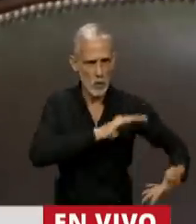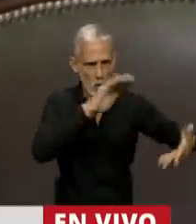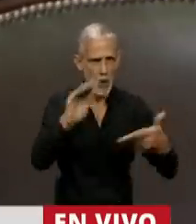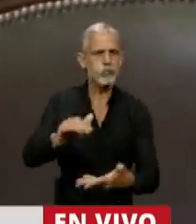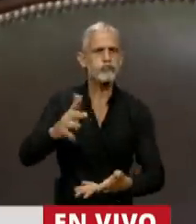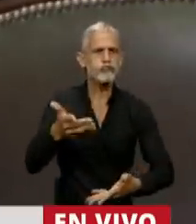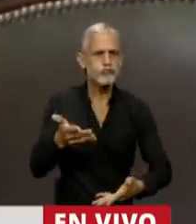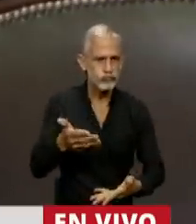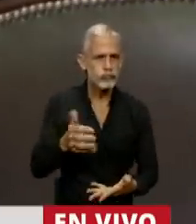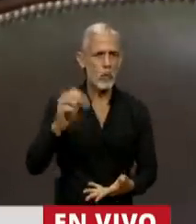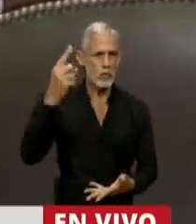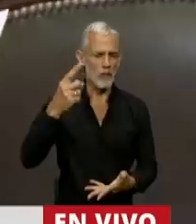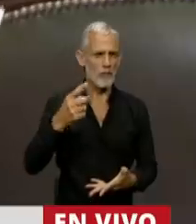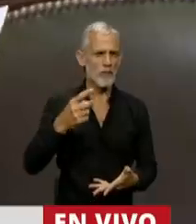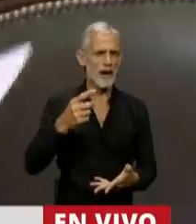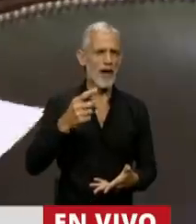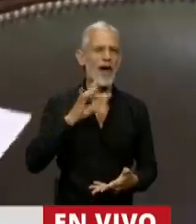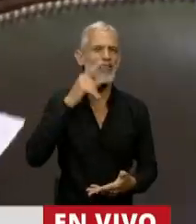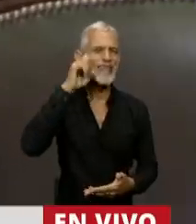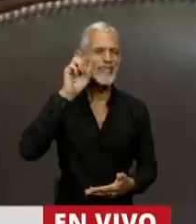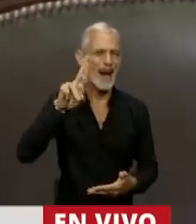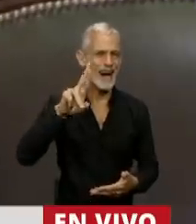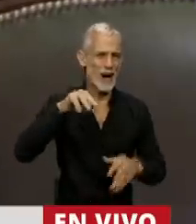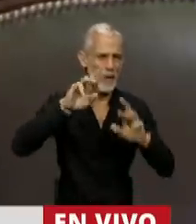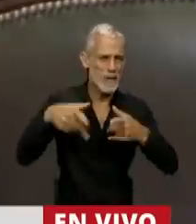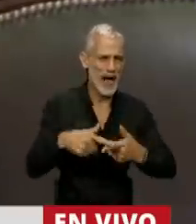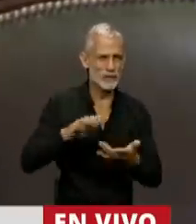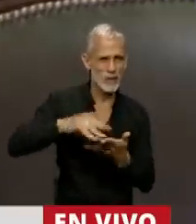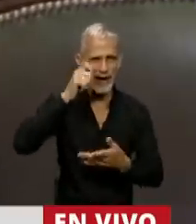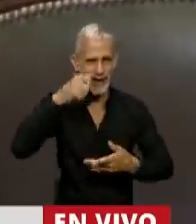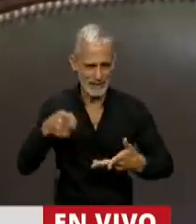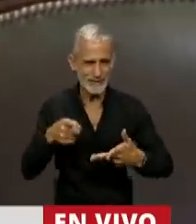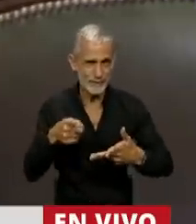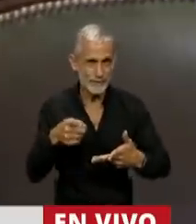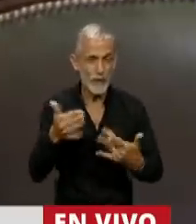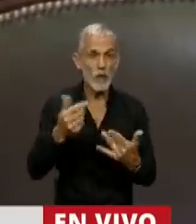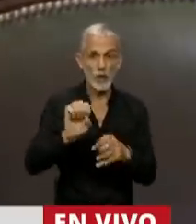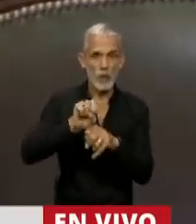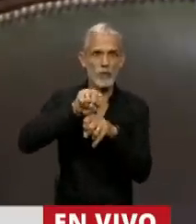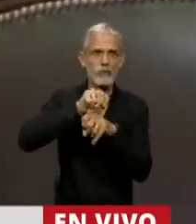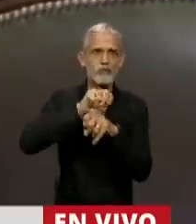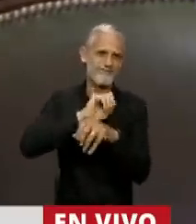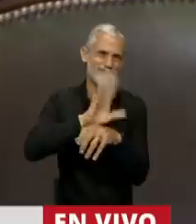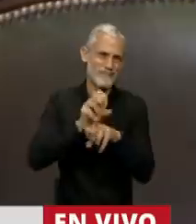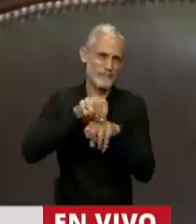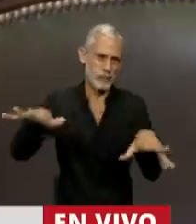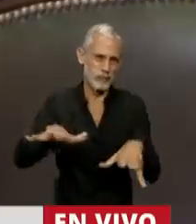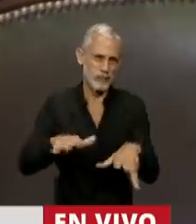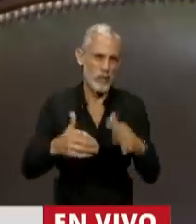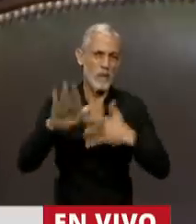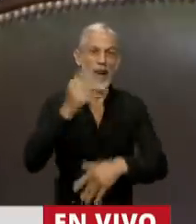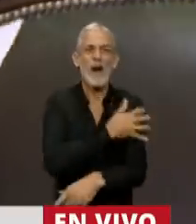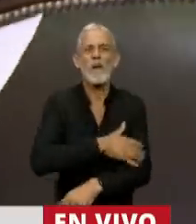que recibe el plan Detectar fue la ciudad de Buenos Aires. Correctamente, quizás porque fue en uno de los lugares donde se produjo los primeros brotes en nuestros